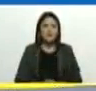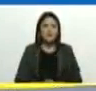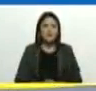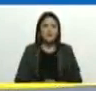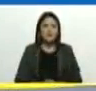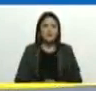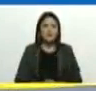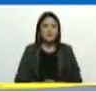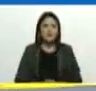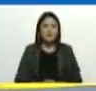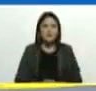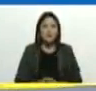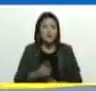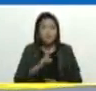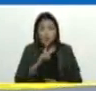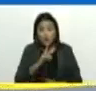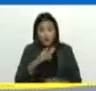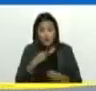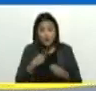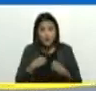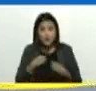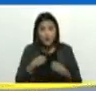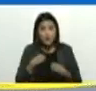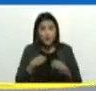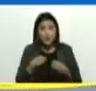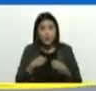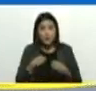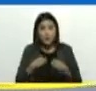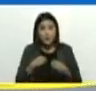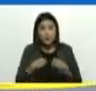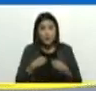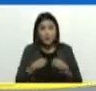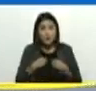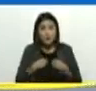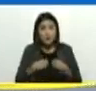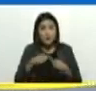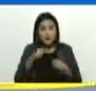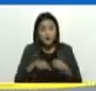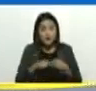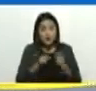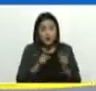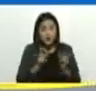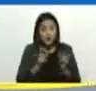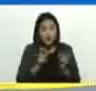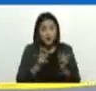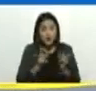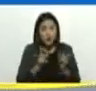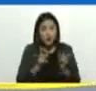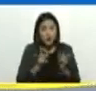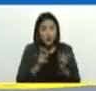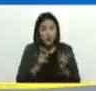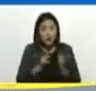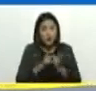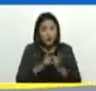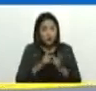No se preocupen que mi discurso va a ser el más breve